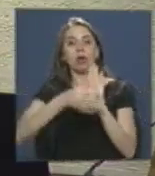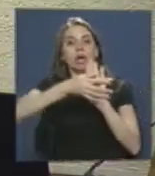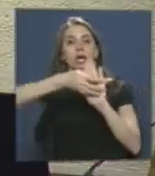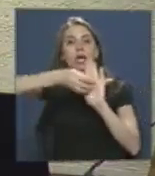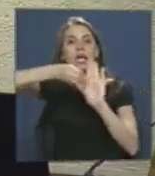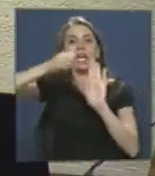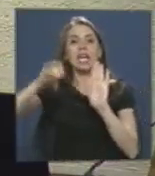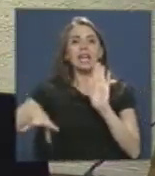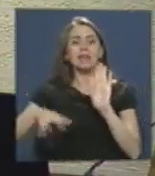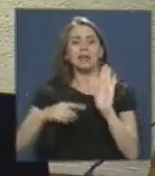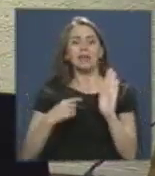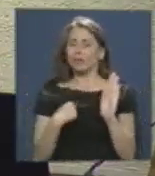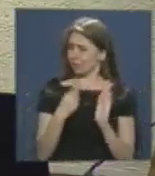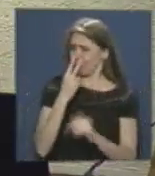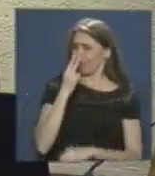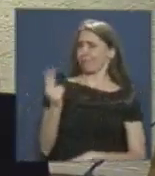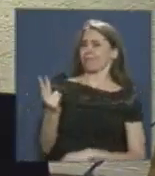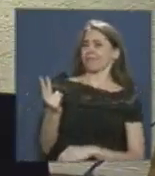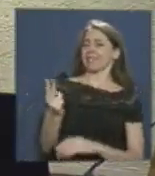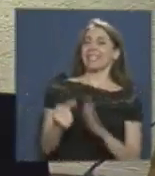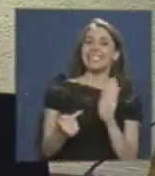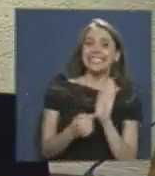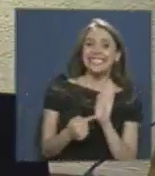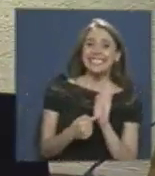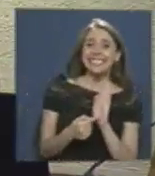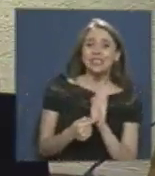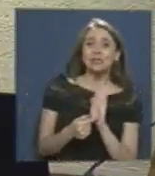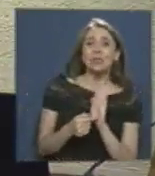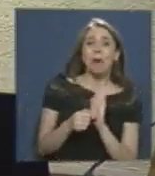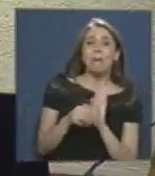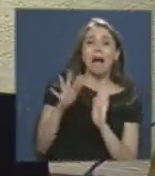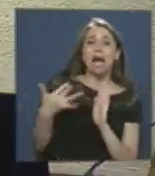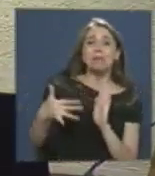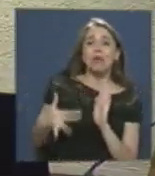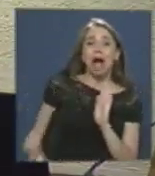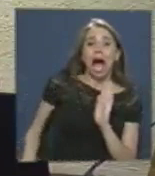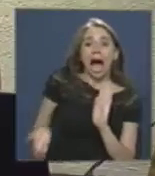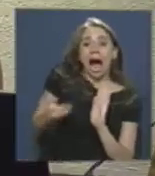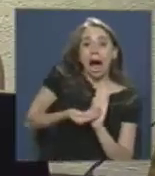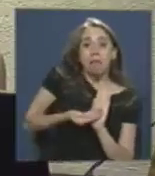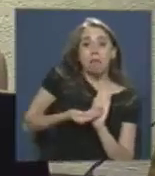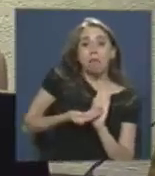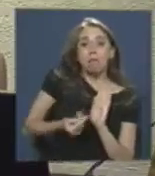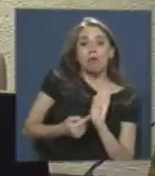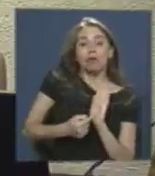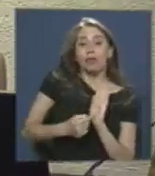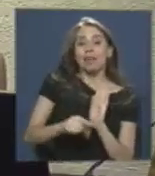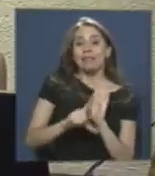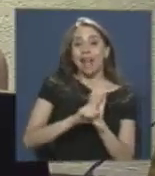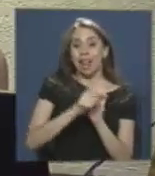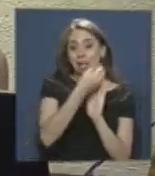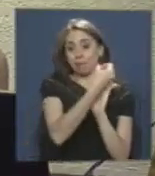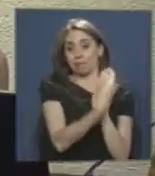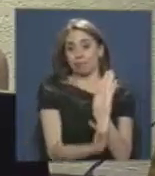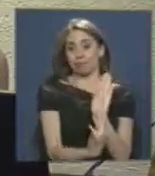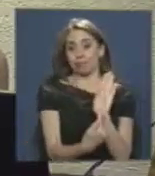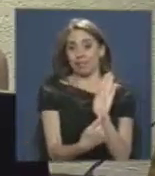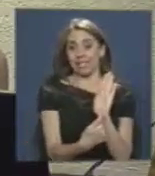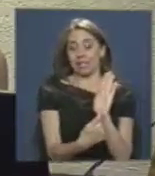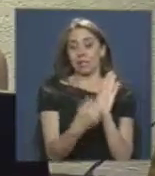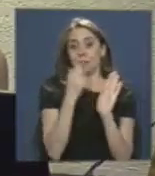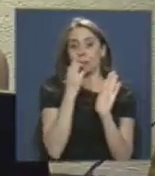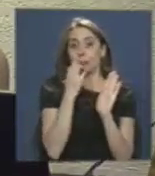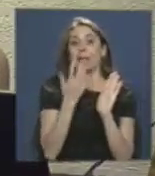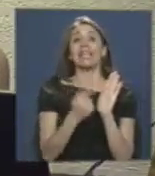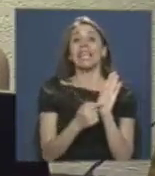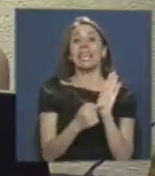constituía el principal aporte de este cuerpo legislativo que es la reducción de